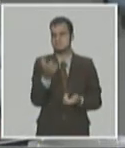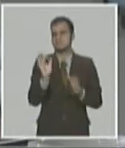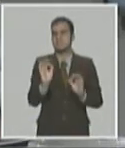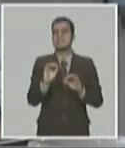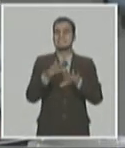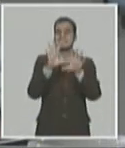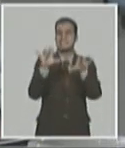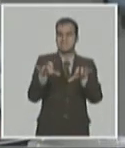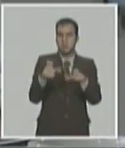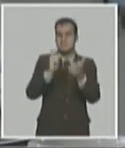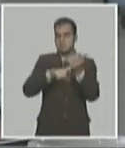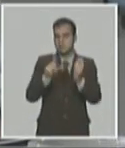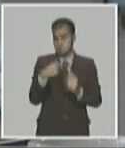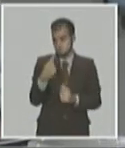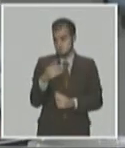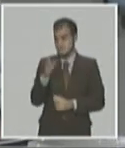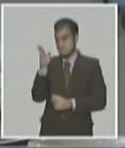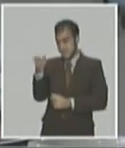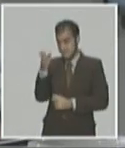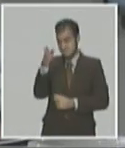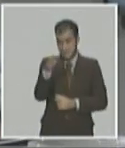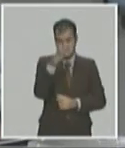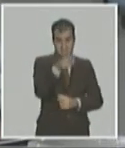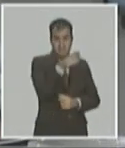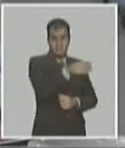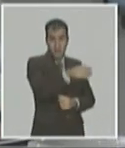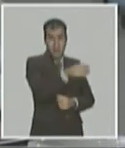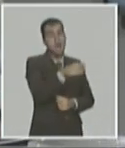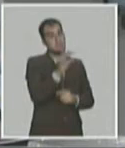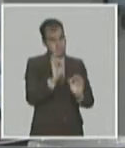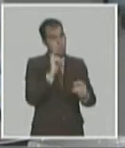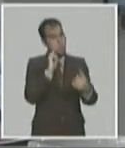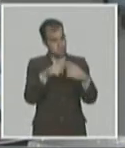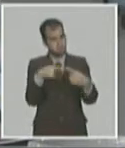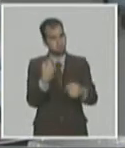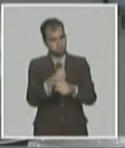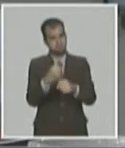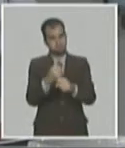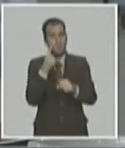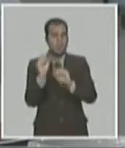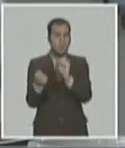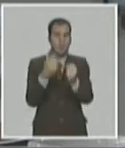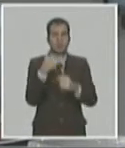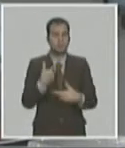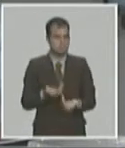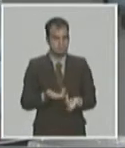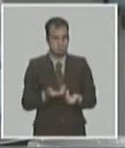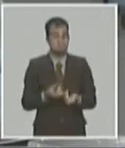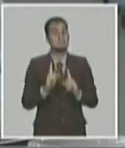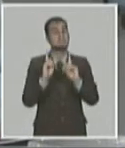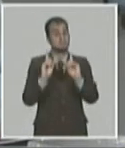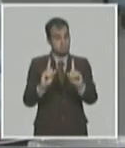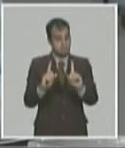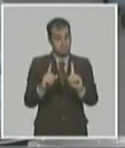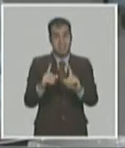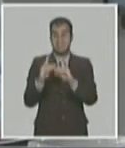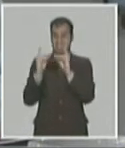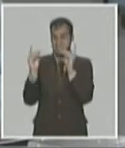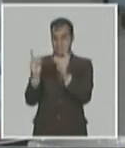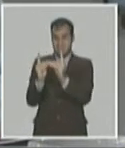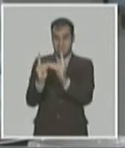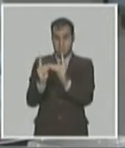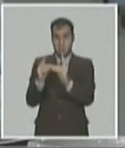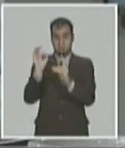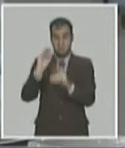las provincias pretende ese objetivo, pero que no sustituye lo que van a seguir haciendo los departamentos y toda la estructura del